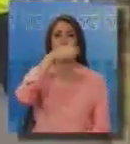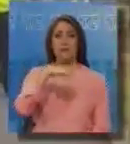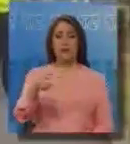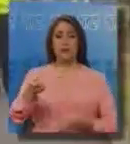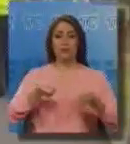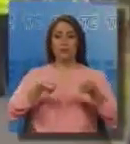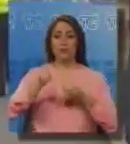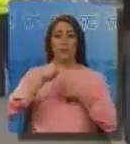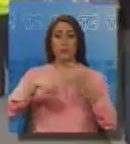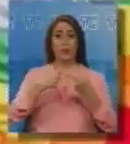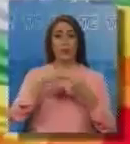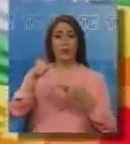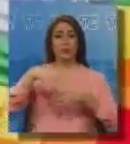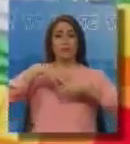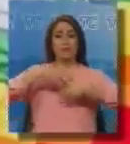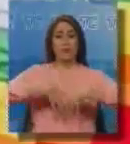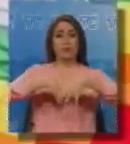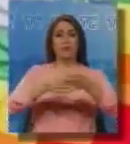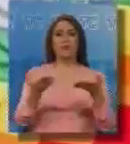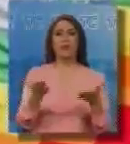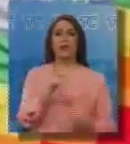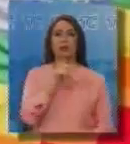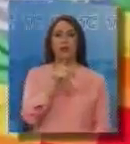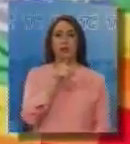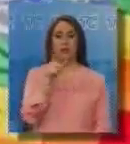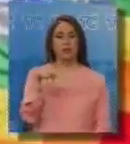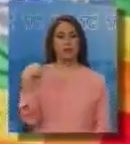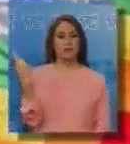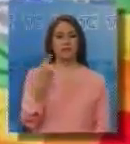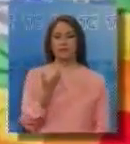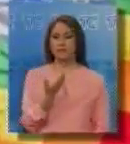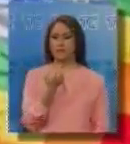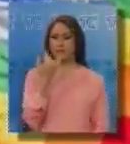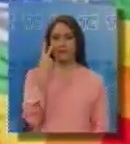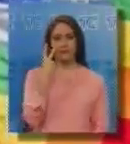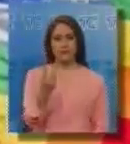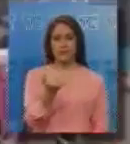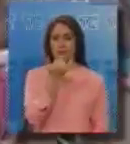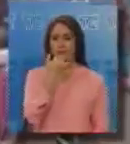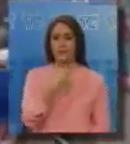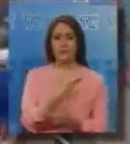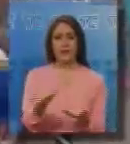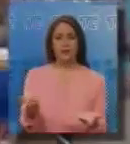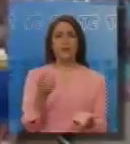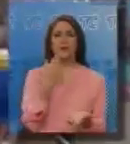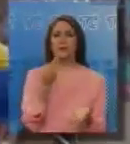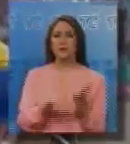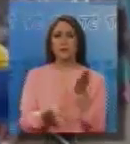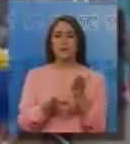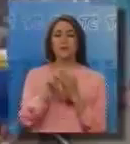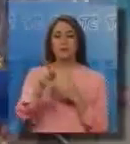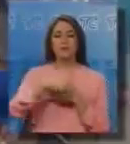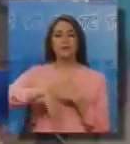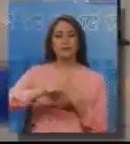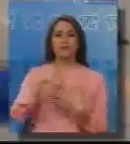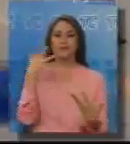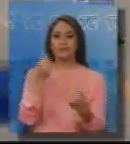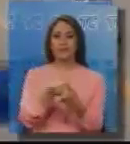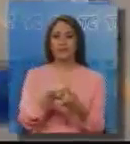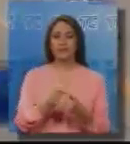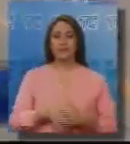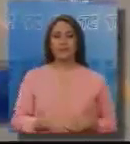cuando la marcha indígena pasaba por la Tacunga. Su indignación surge ante la falta de información de lo sucedido en ese trágico